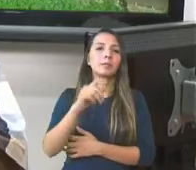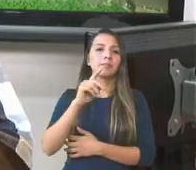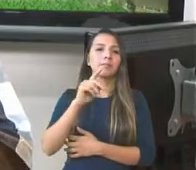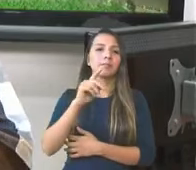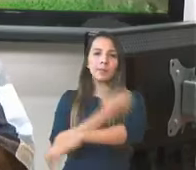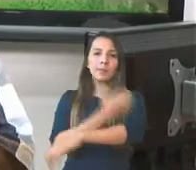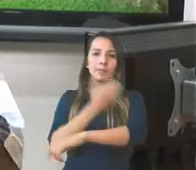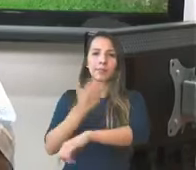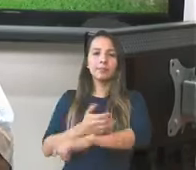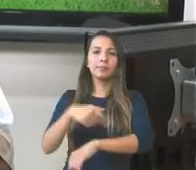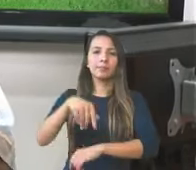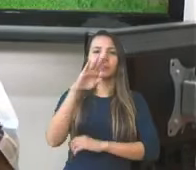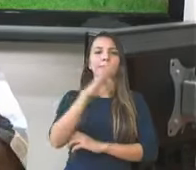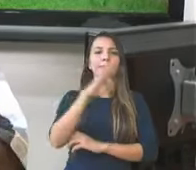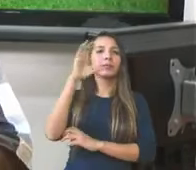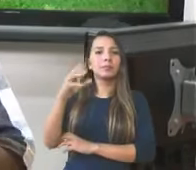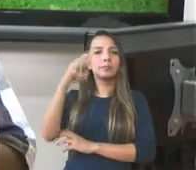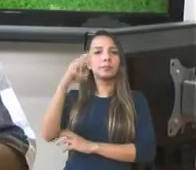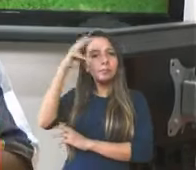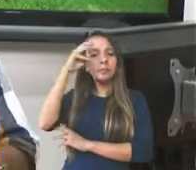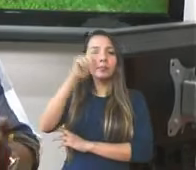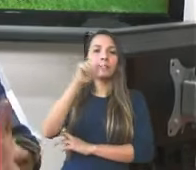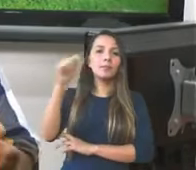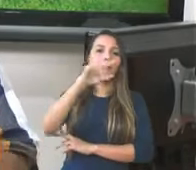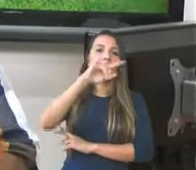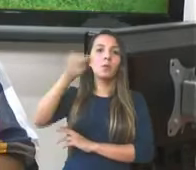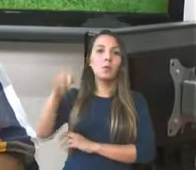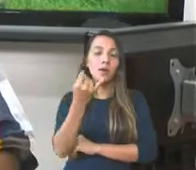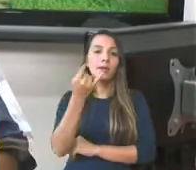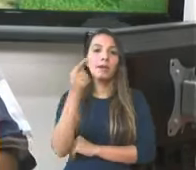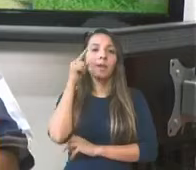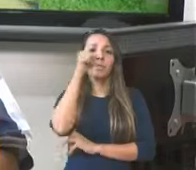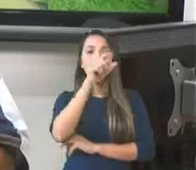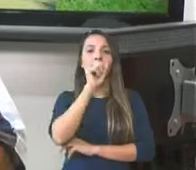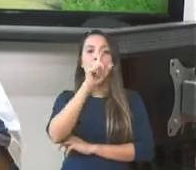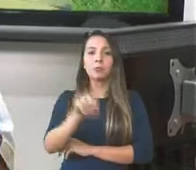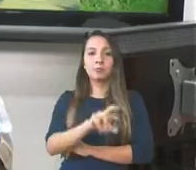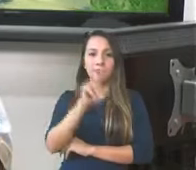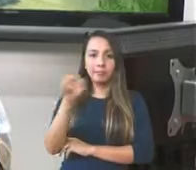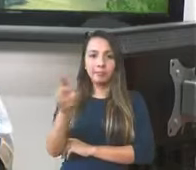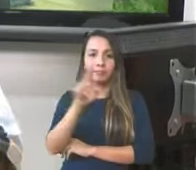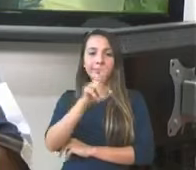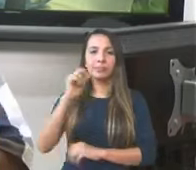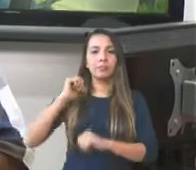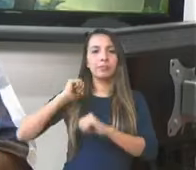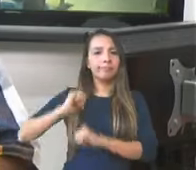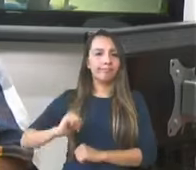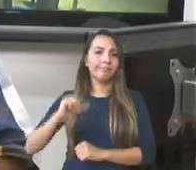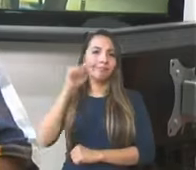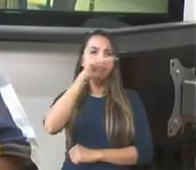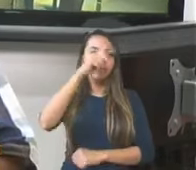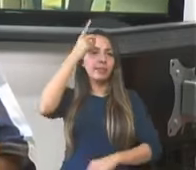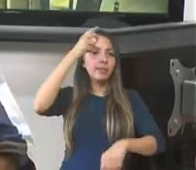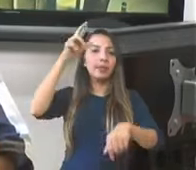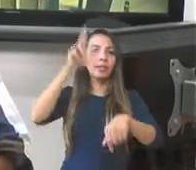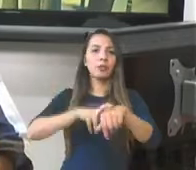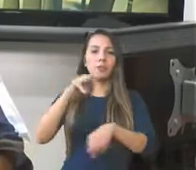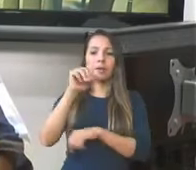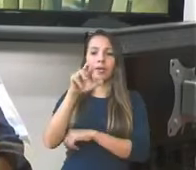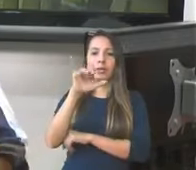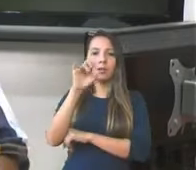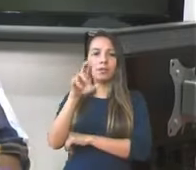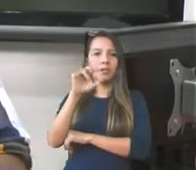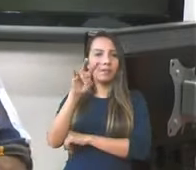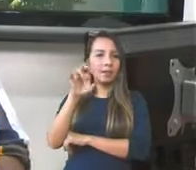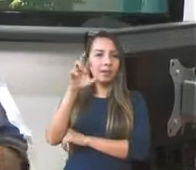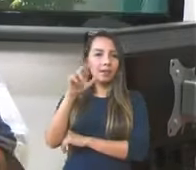el estado de Baja California, como es en Mexicali, en Tecate, Tijuana, allá en Rosarito, el canal principal, a nuestro director, mi estimado Mario Rivera,